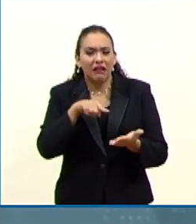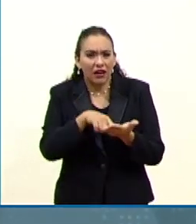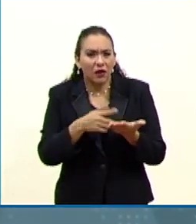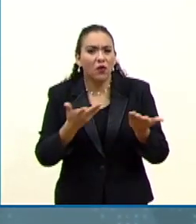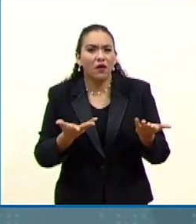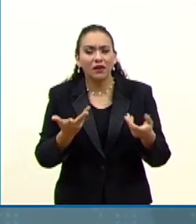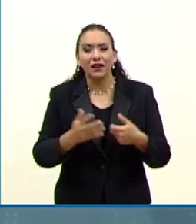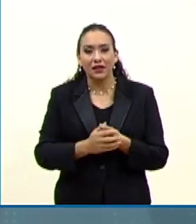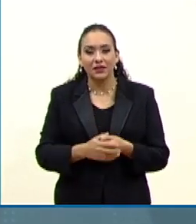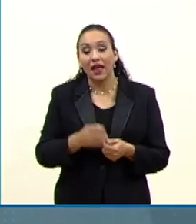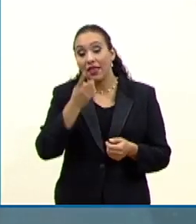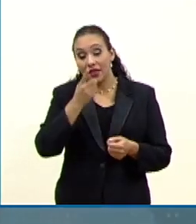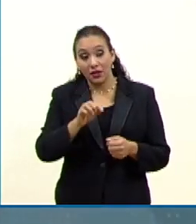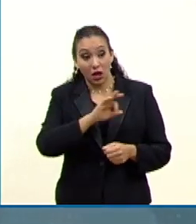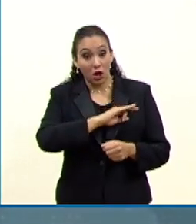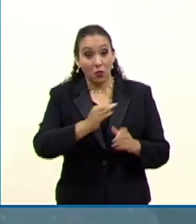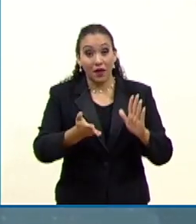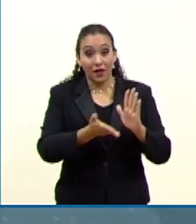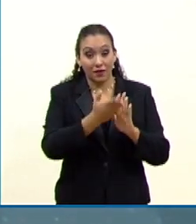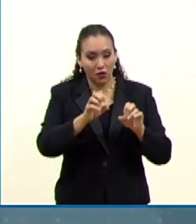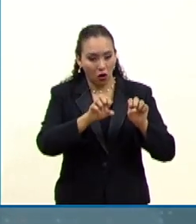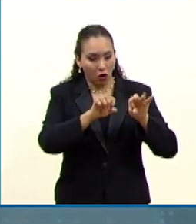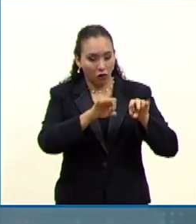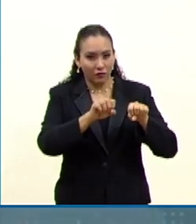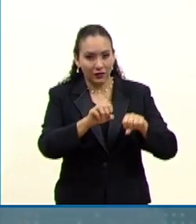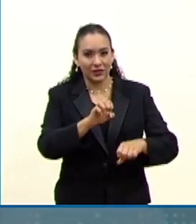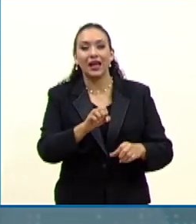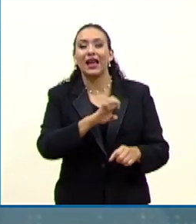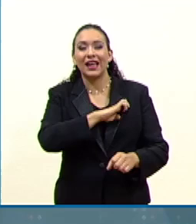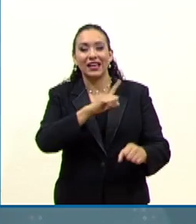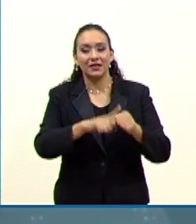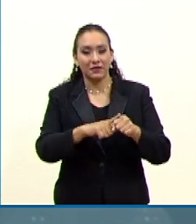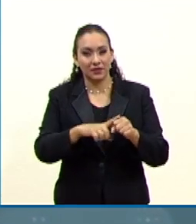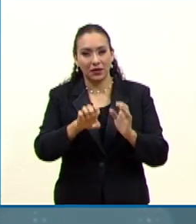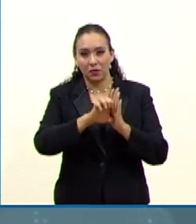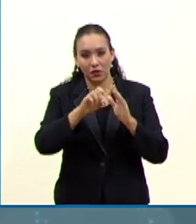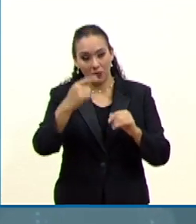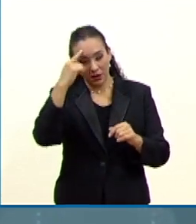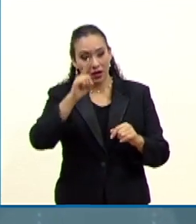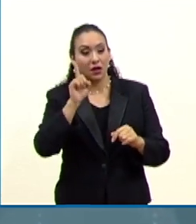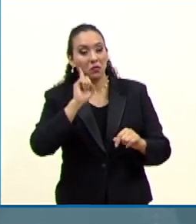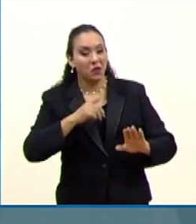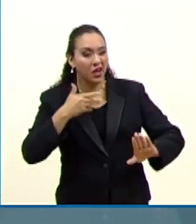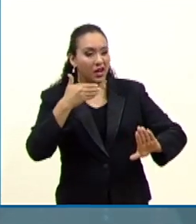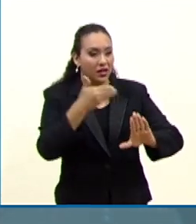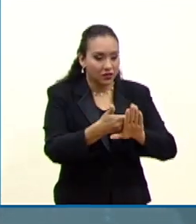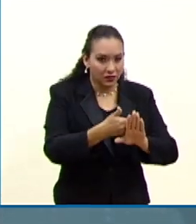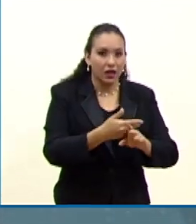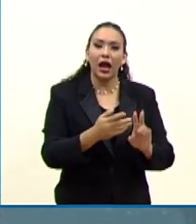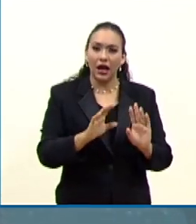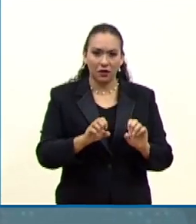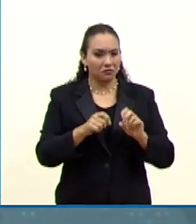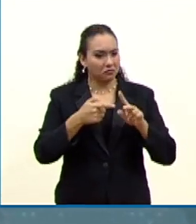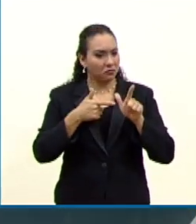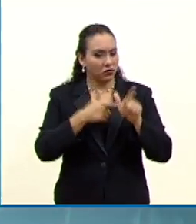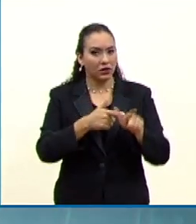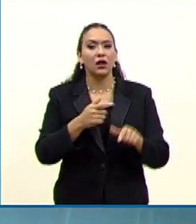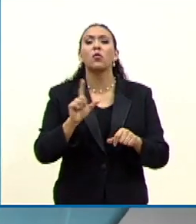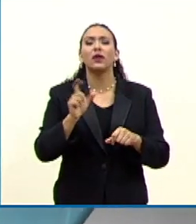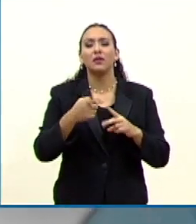la creación de los juzgados mixtos especializados en violencia contra las mujeres, que entrarán en operación el próximo año.